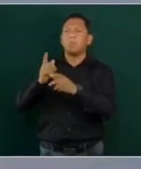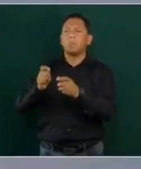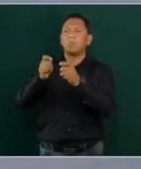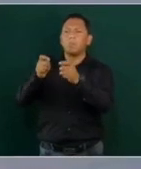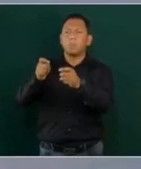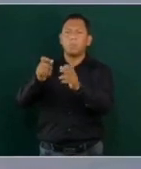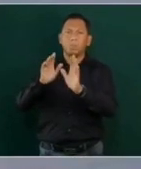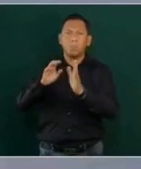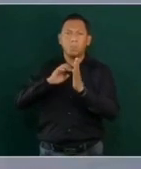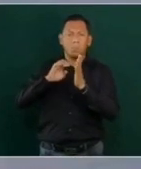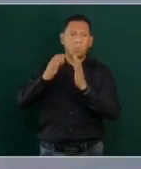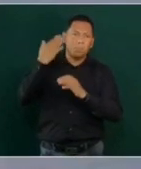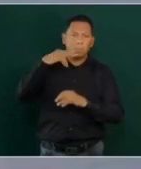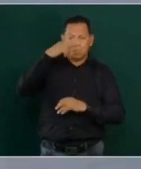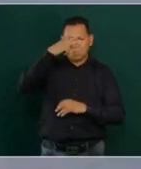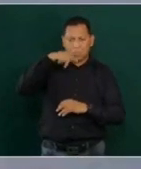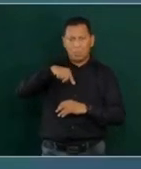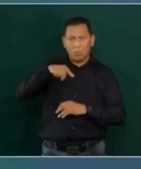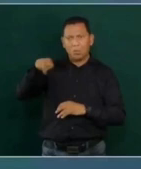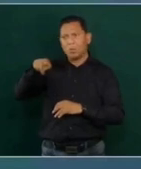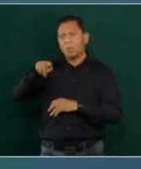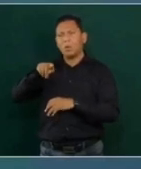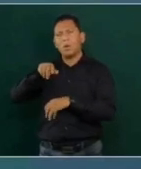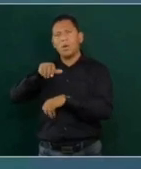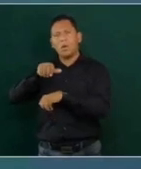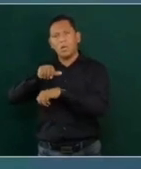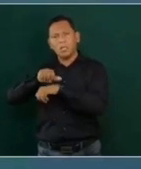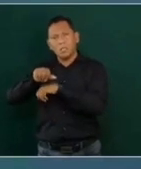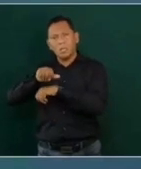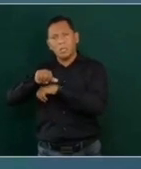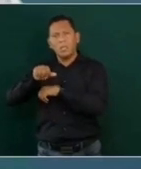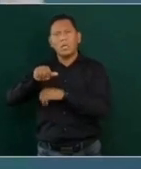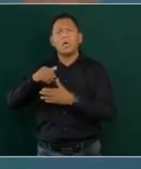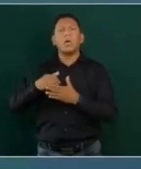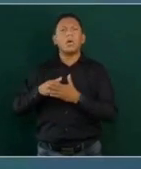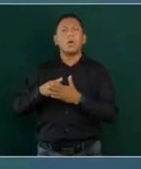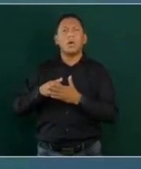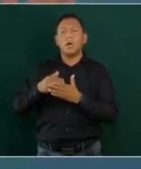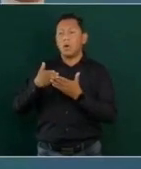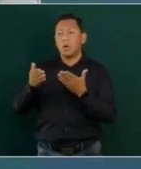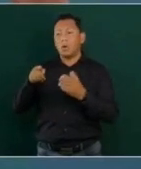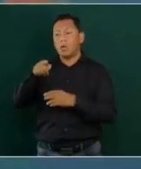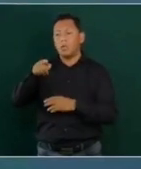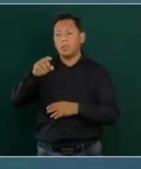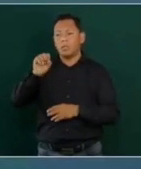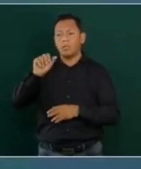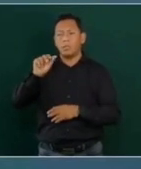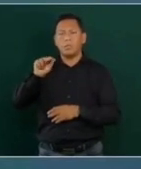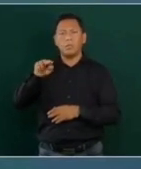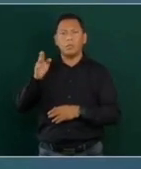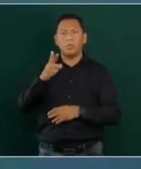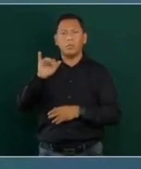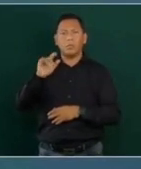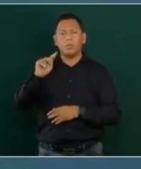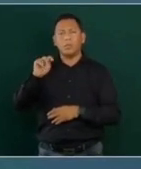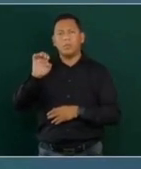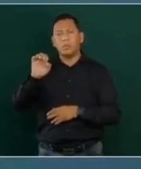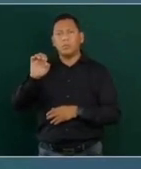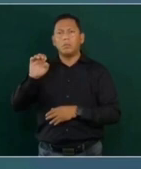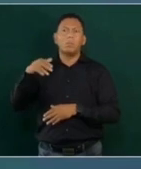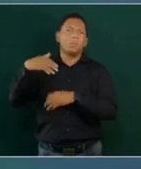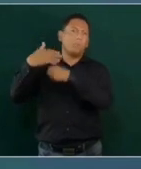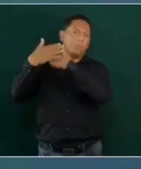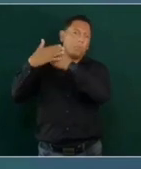Estuvo en México, luego en Argentina, ahora en San Vicente, y va a pasar a otro país.